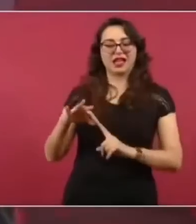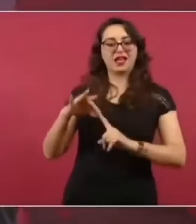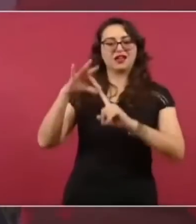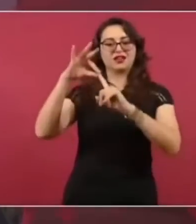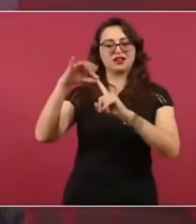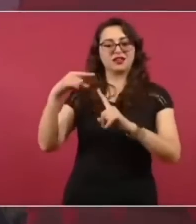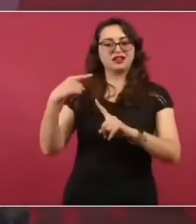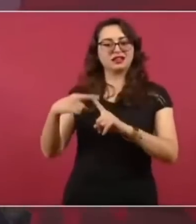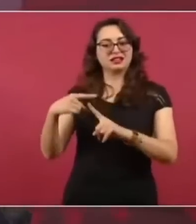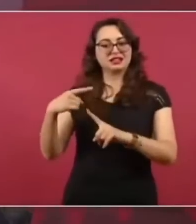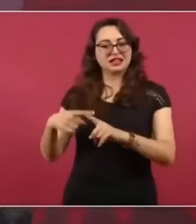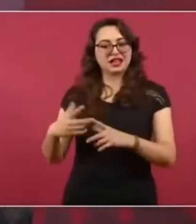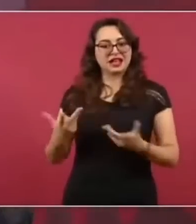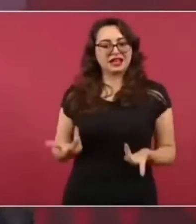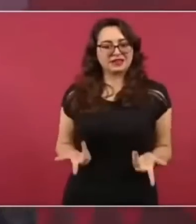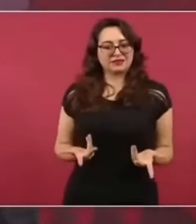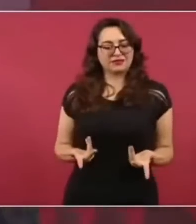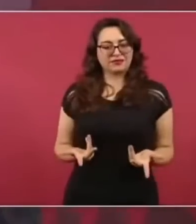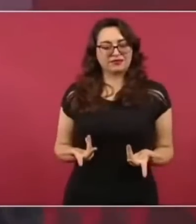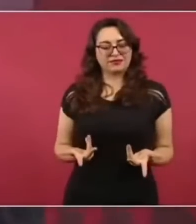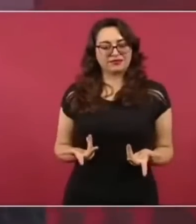quien gane la presidencia